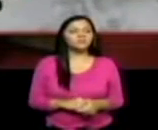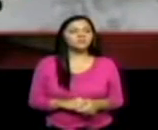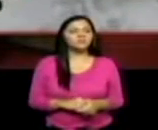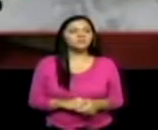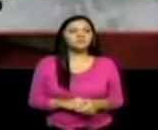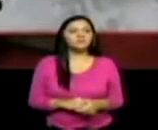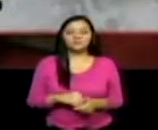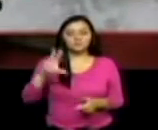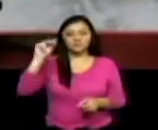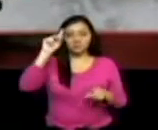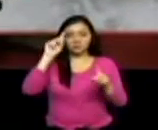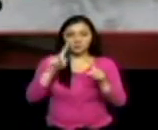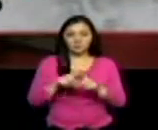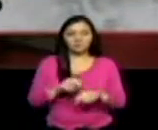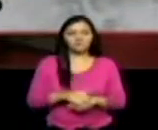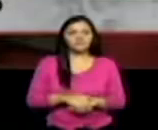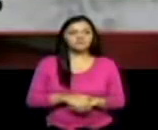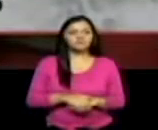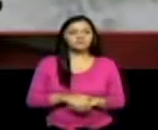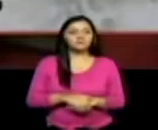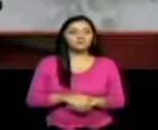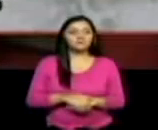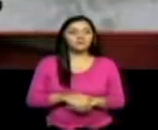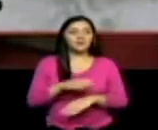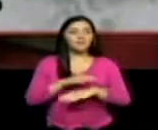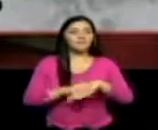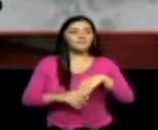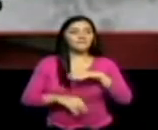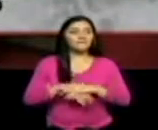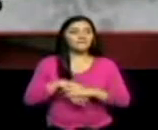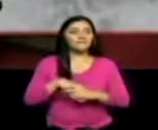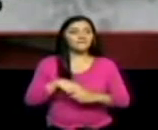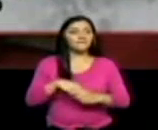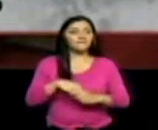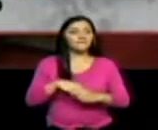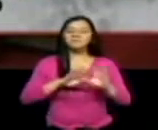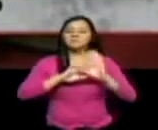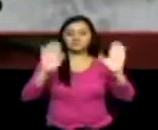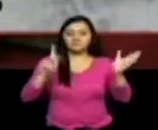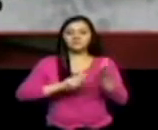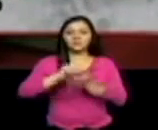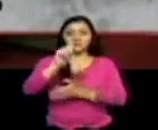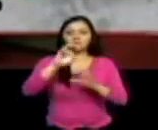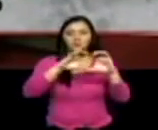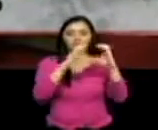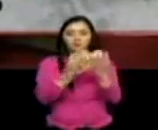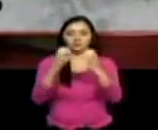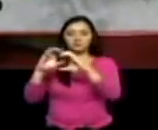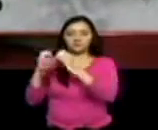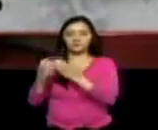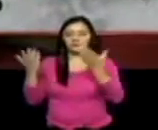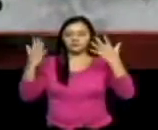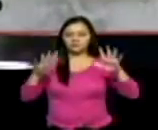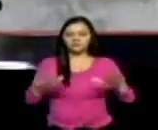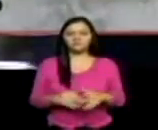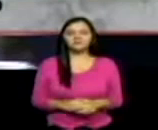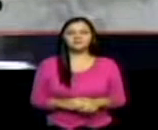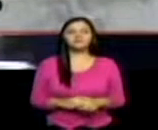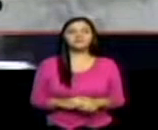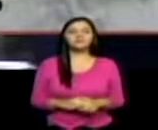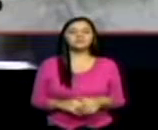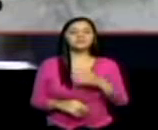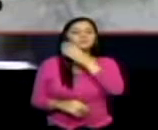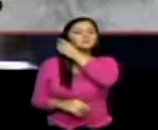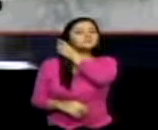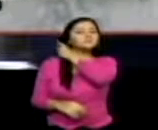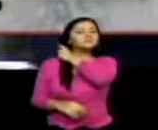Los que estén en contra, los que se abstengan, ha sido aprobada la propuesta. Votación a mano alzada. Invito a los miembros